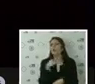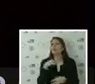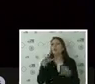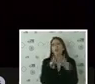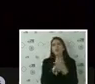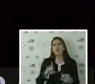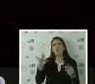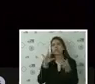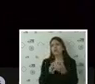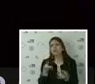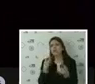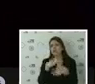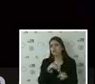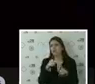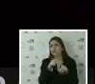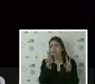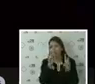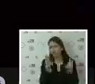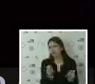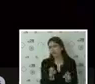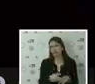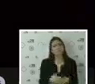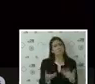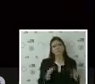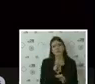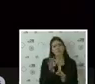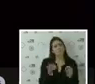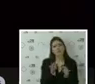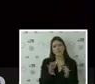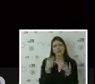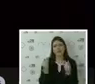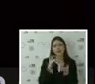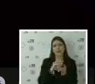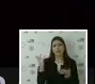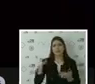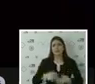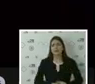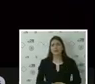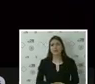de ella y pues sería todo. Con esto concluyo. Muchas gracias.